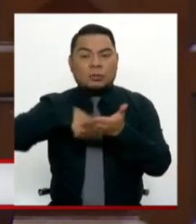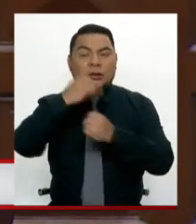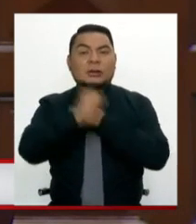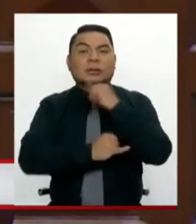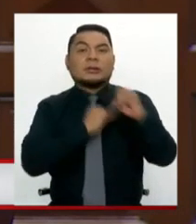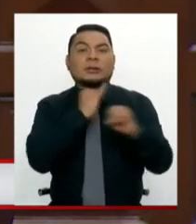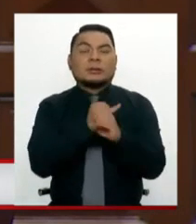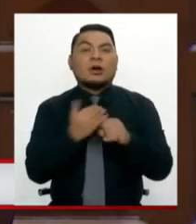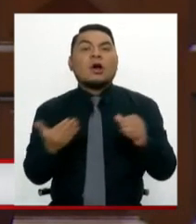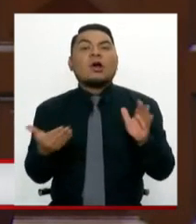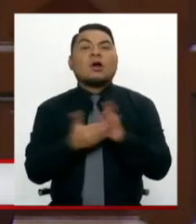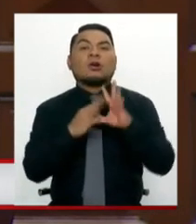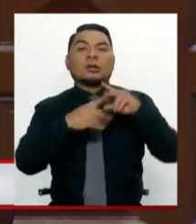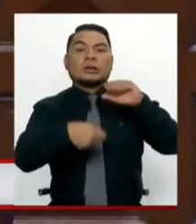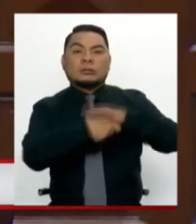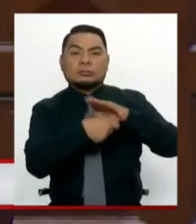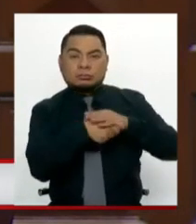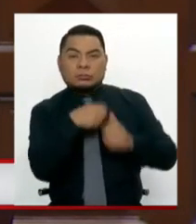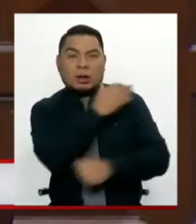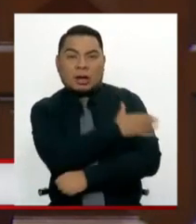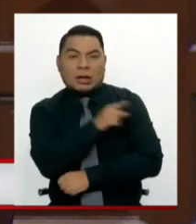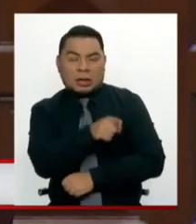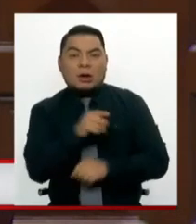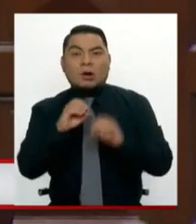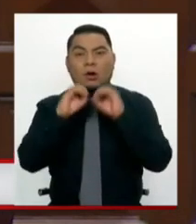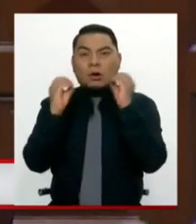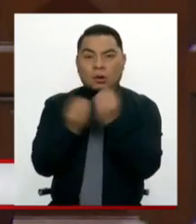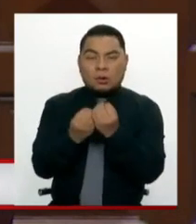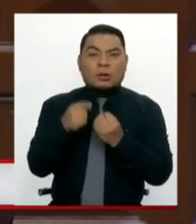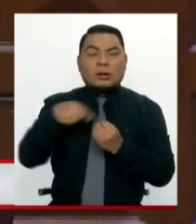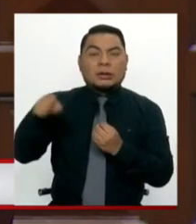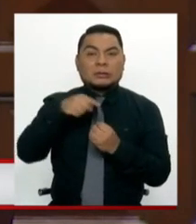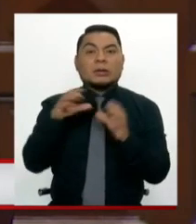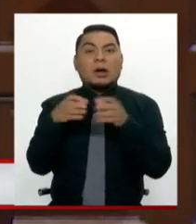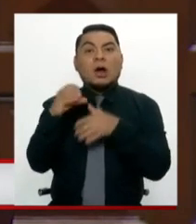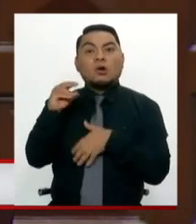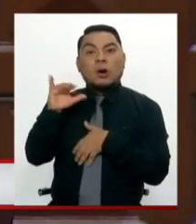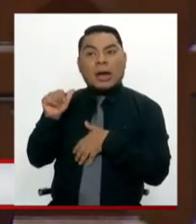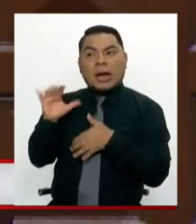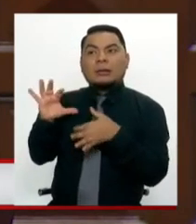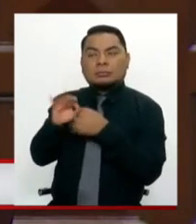Internacional contra la Corrupción con la Organización de Estados Americanos.